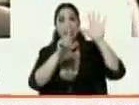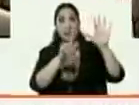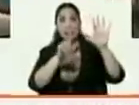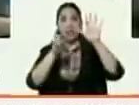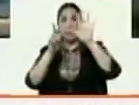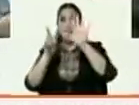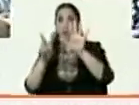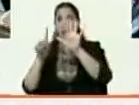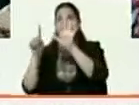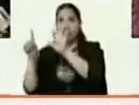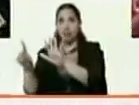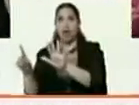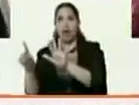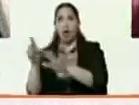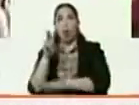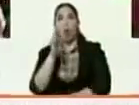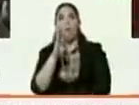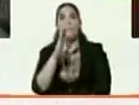676.